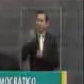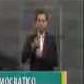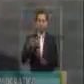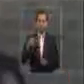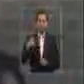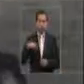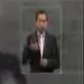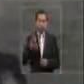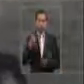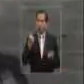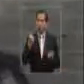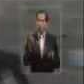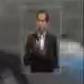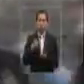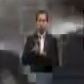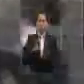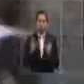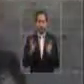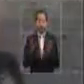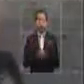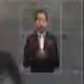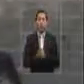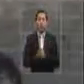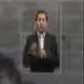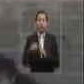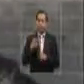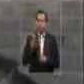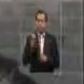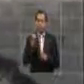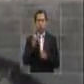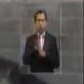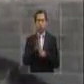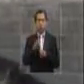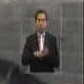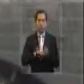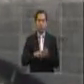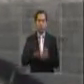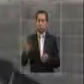como una entidad de colaboración, la más óptima posible, ¿no? Para brindar no